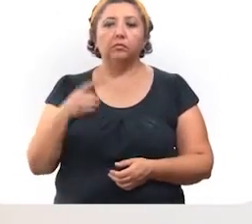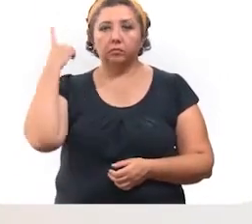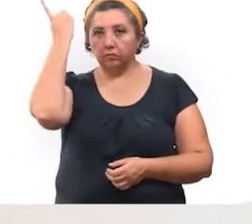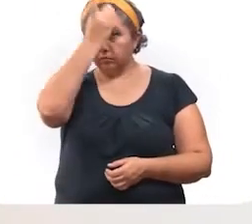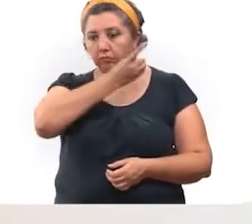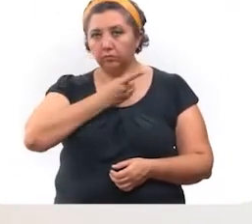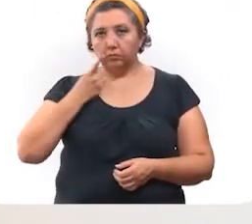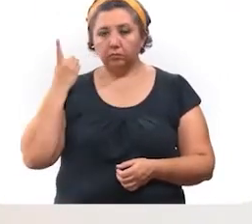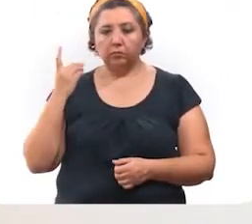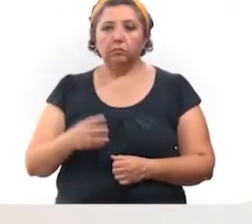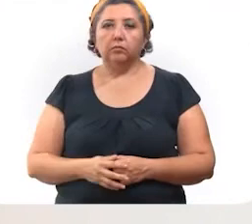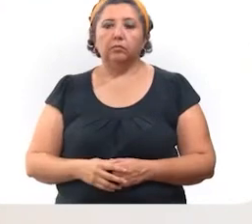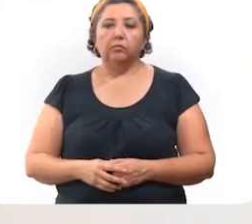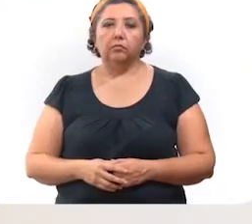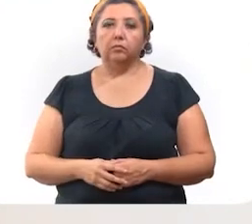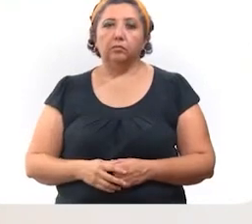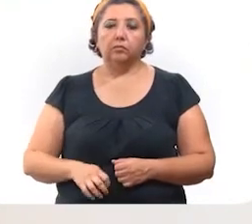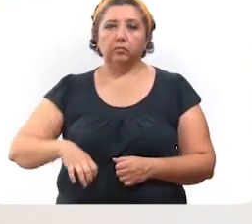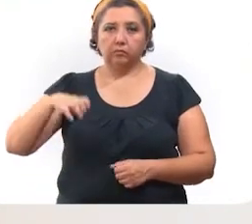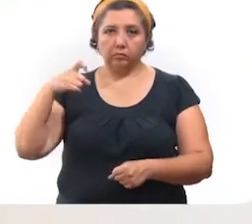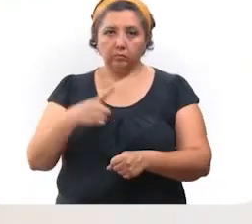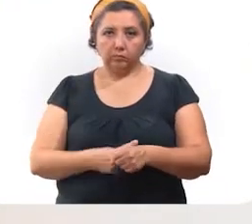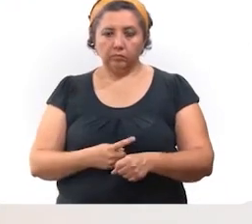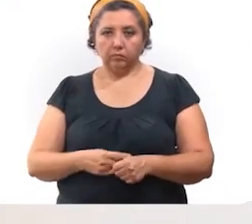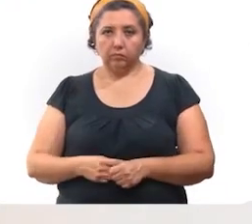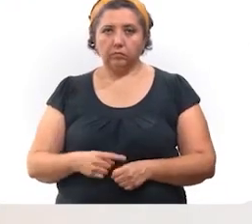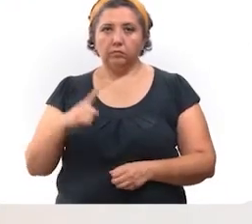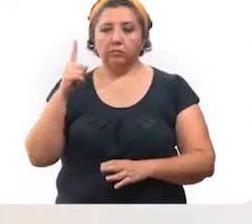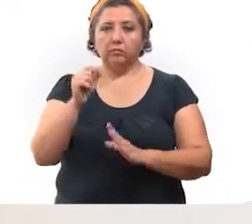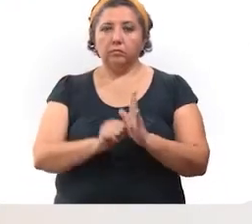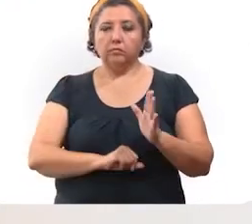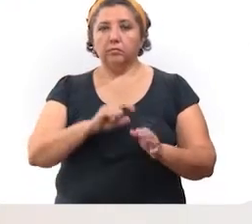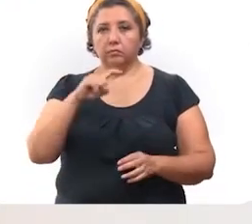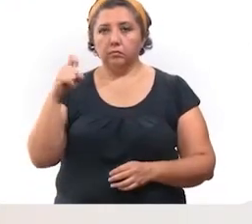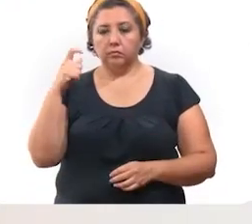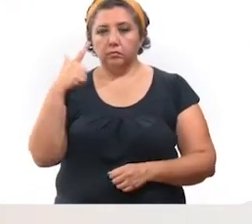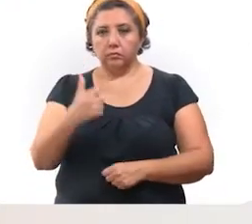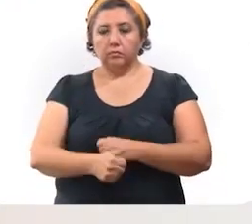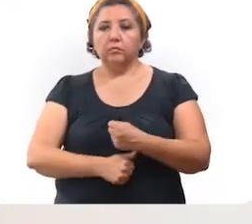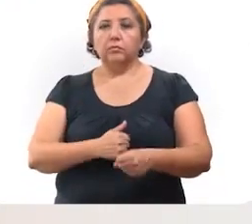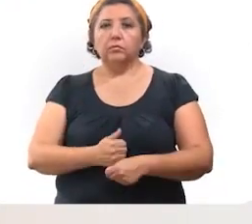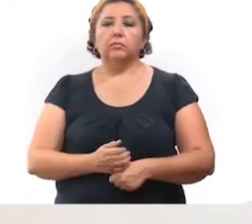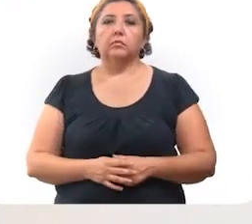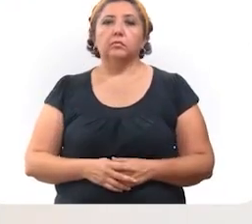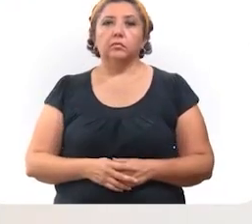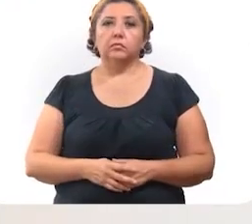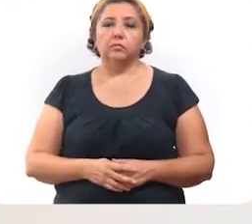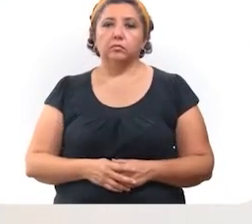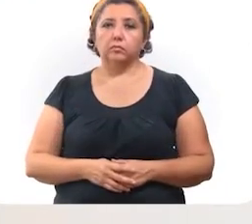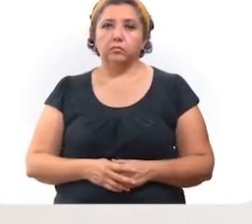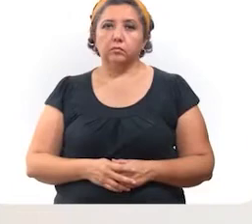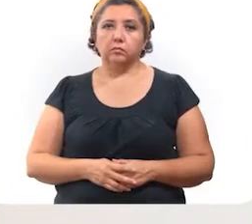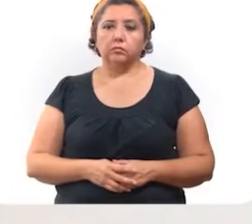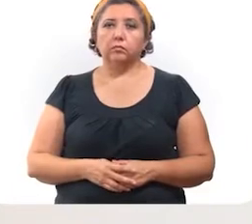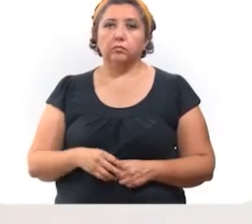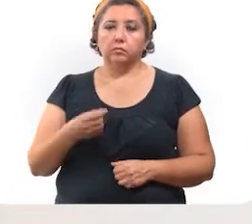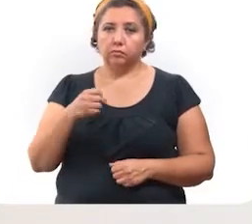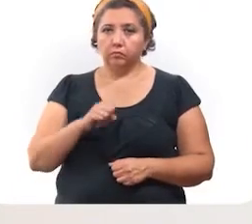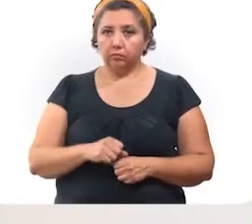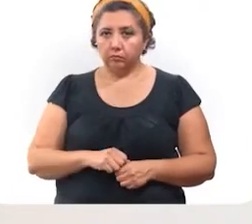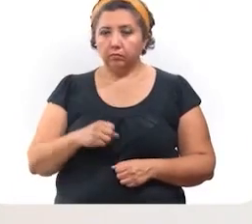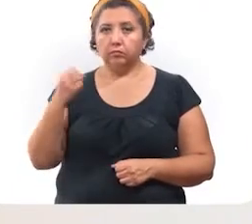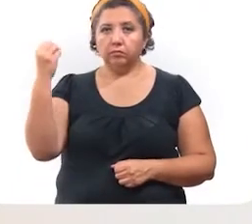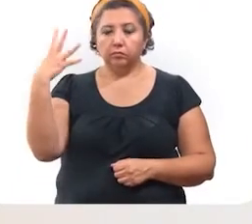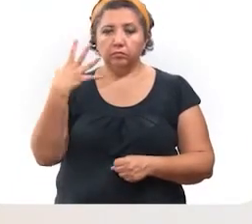espera de diagnóstico. El rango de edad de los casos es de 1 mes a 107 años. Los